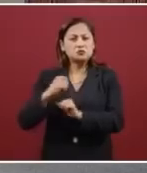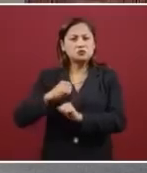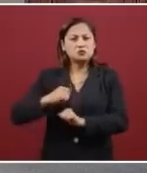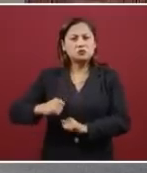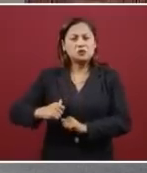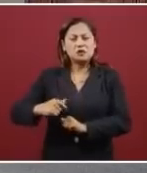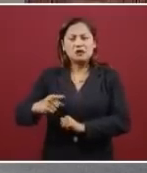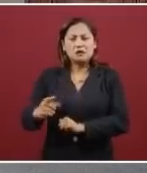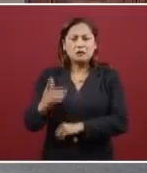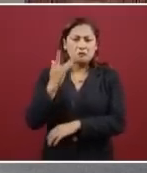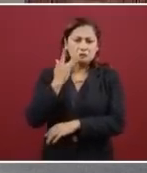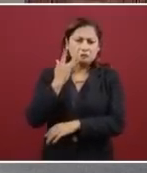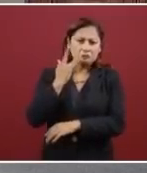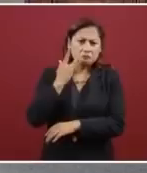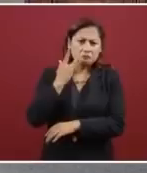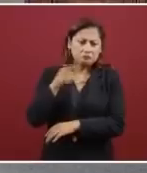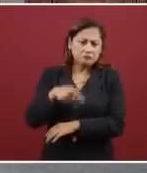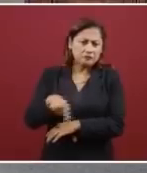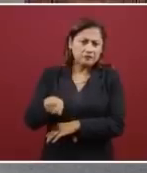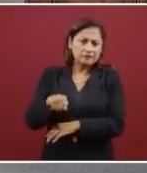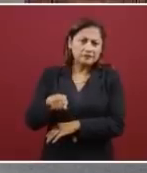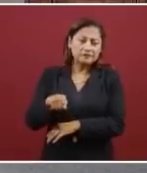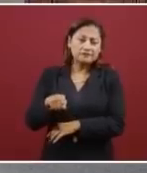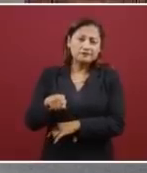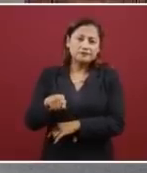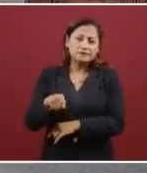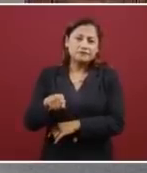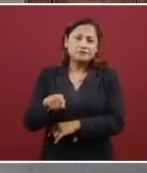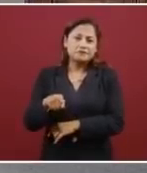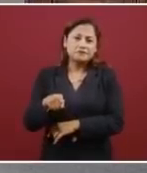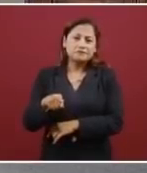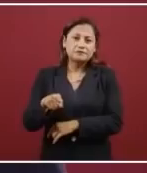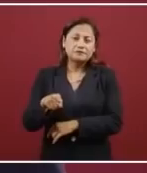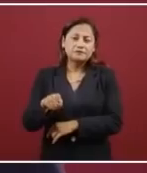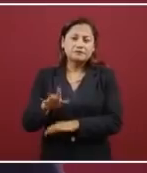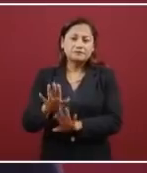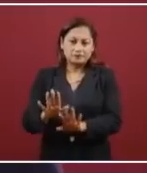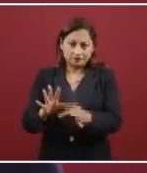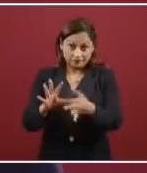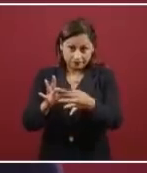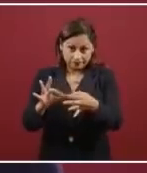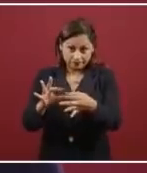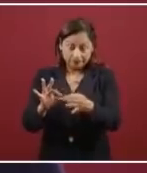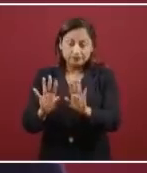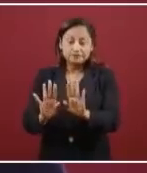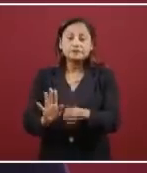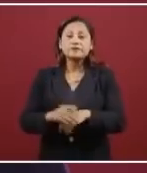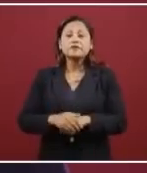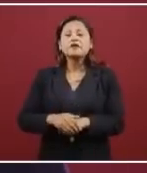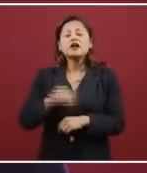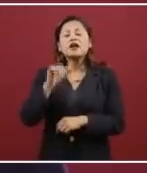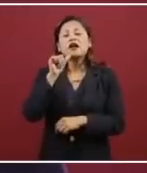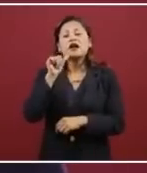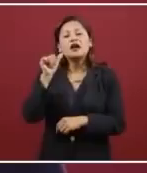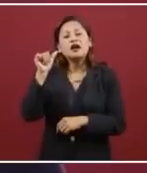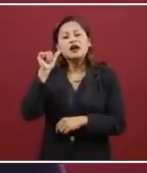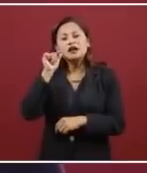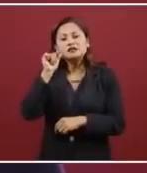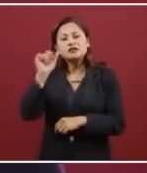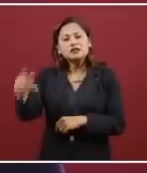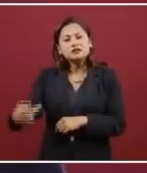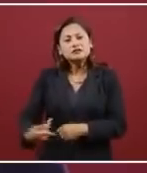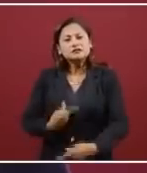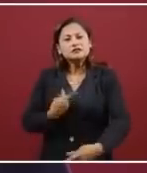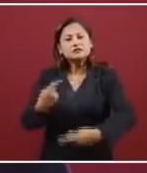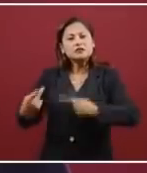malas interpretaciones ese contrato obtenido. Ayer me preguntaron sobre un contrato de compra